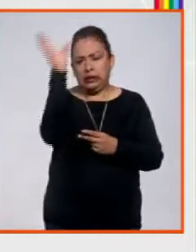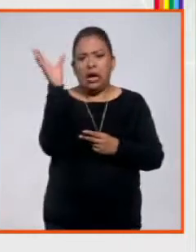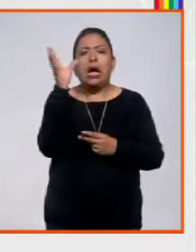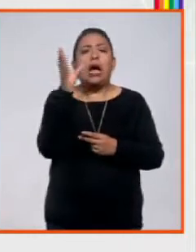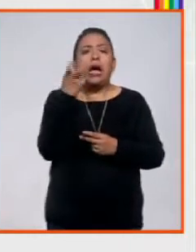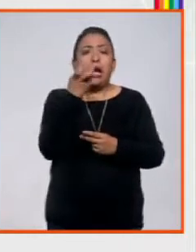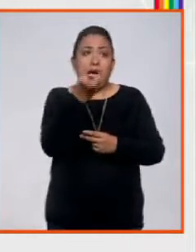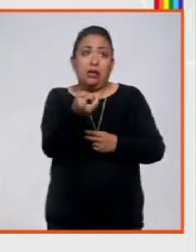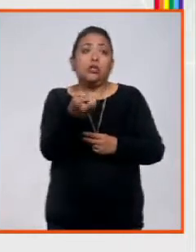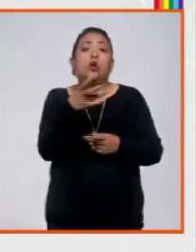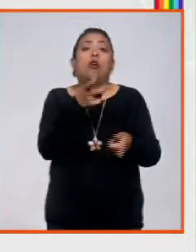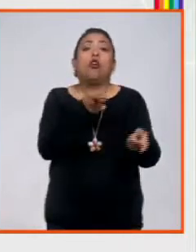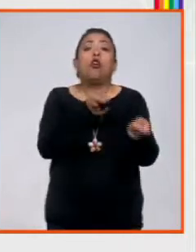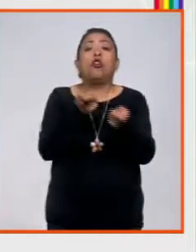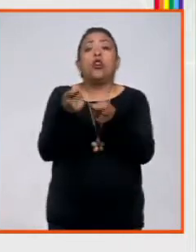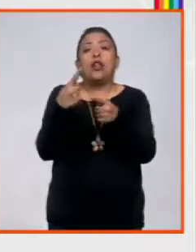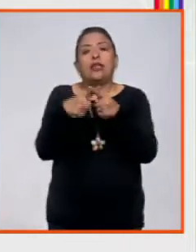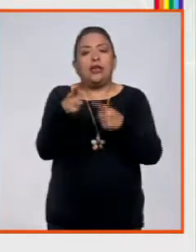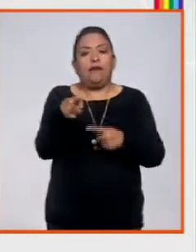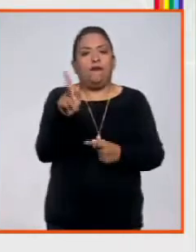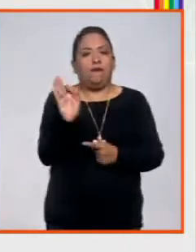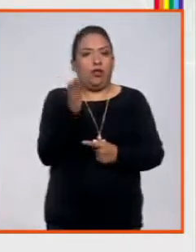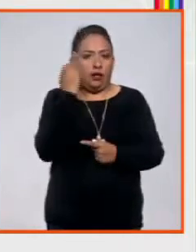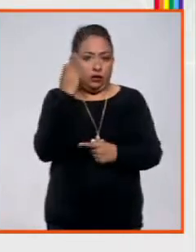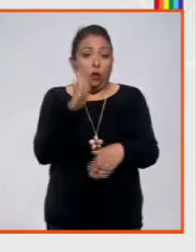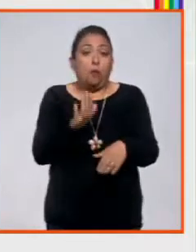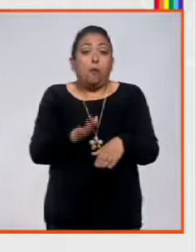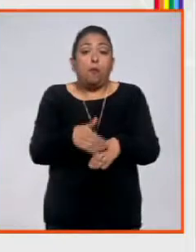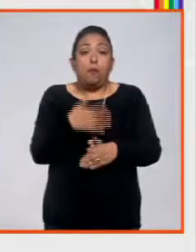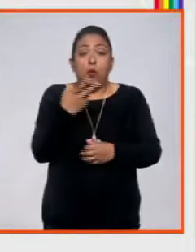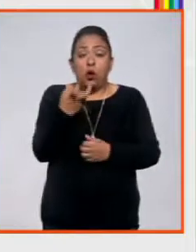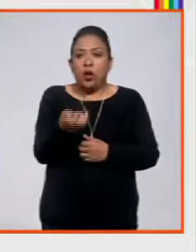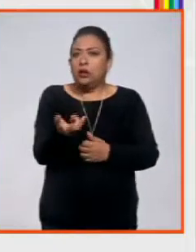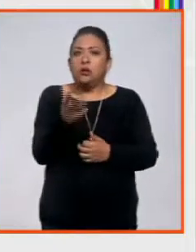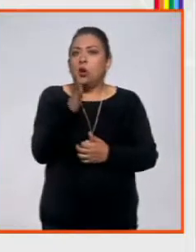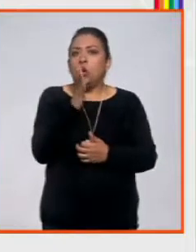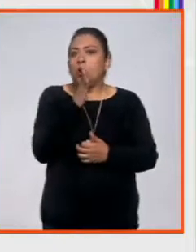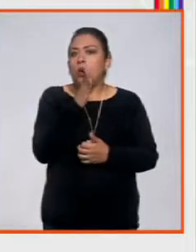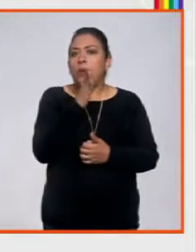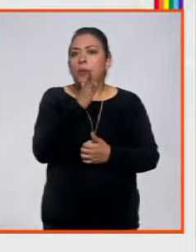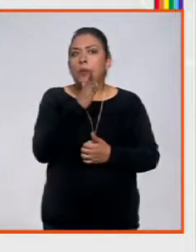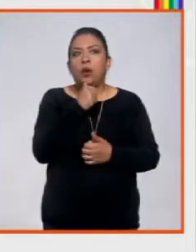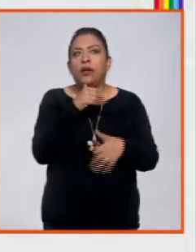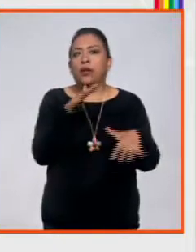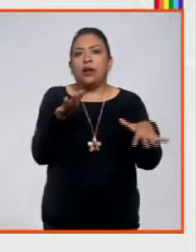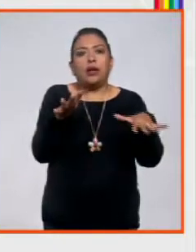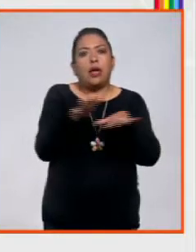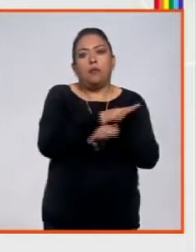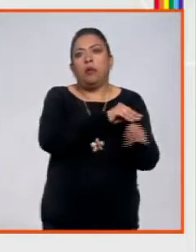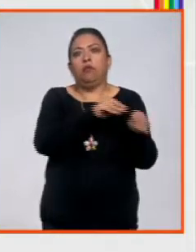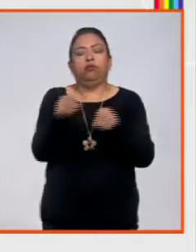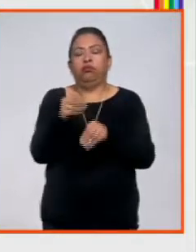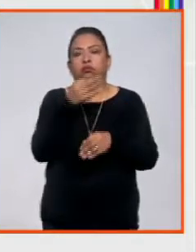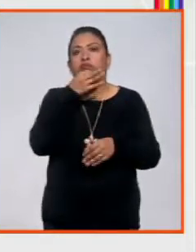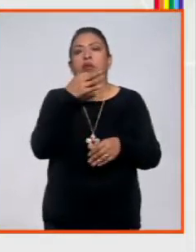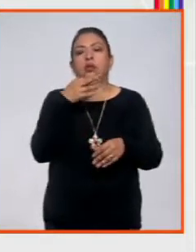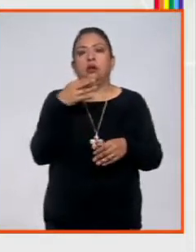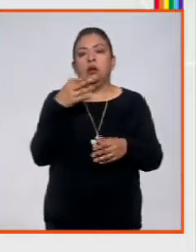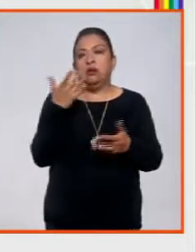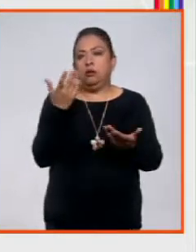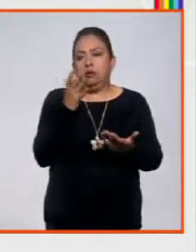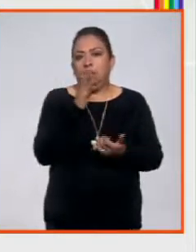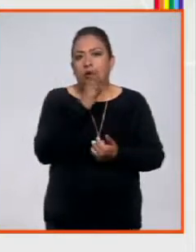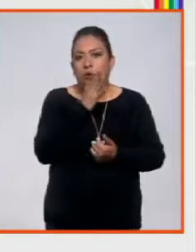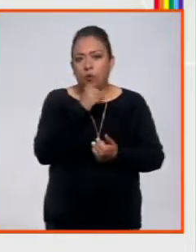está regulado por la federación motivo por lo cual no se pueden hacer cambios tan tan tan bruscos